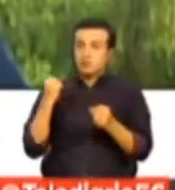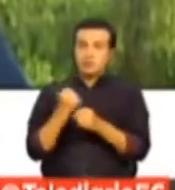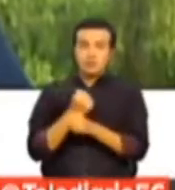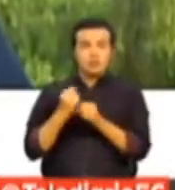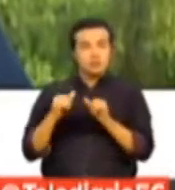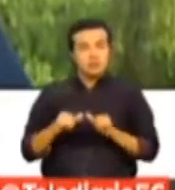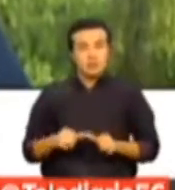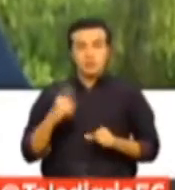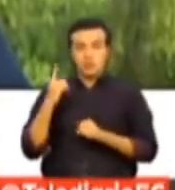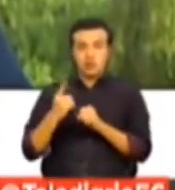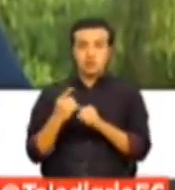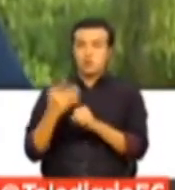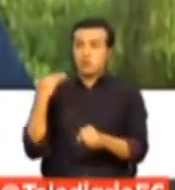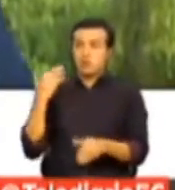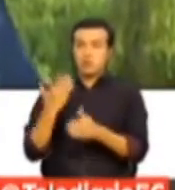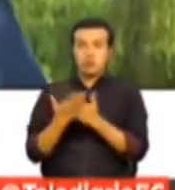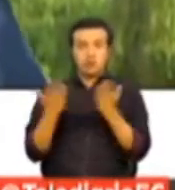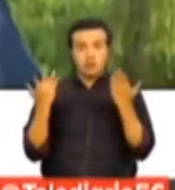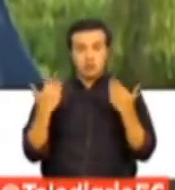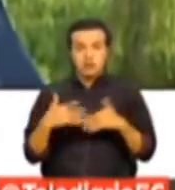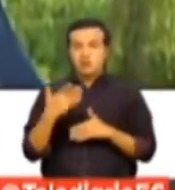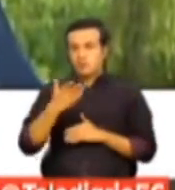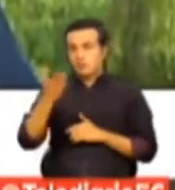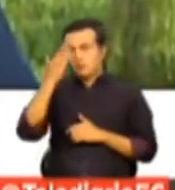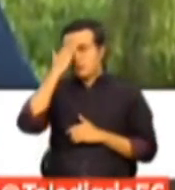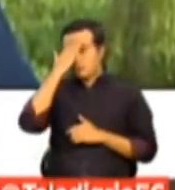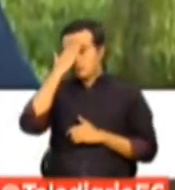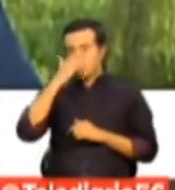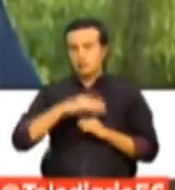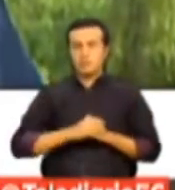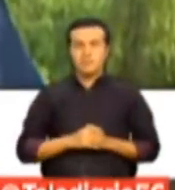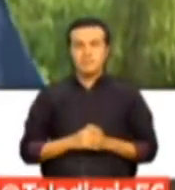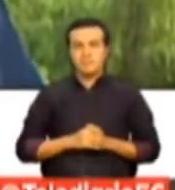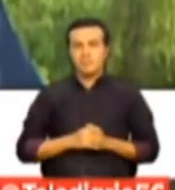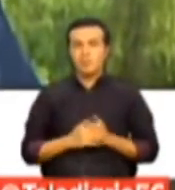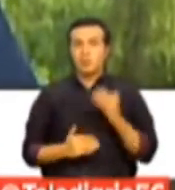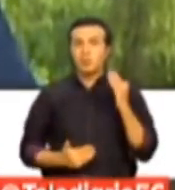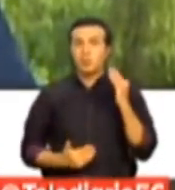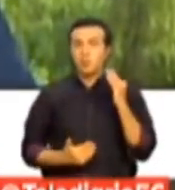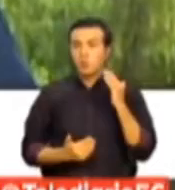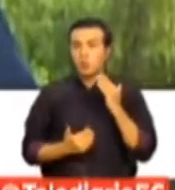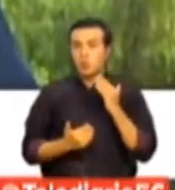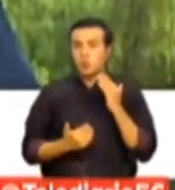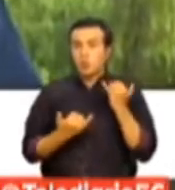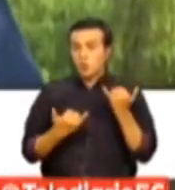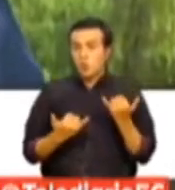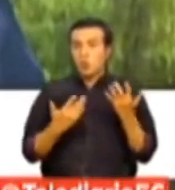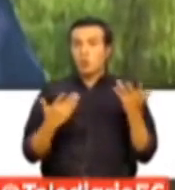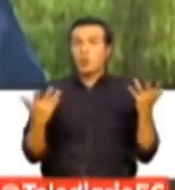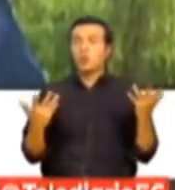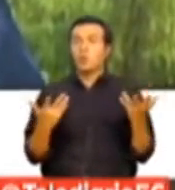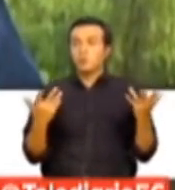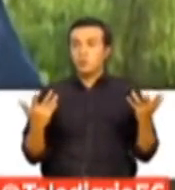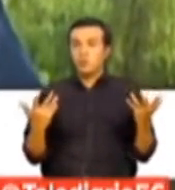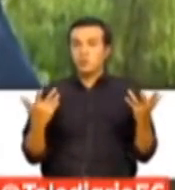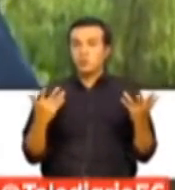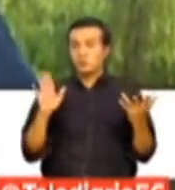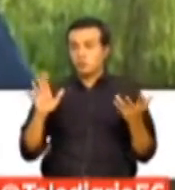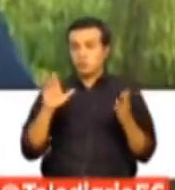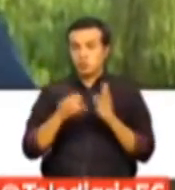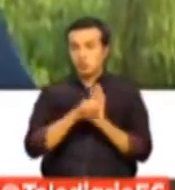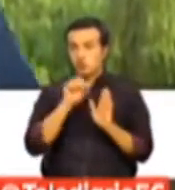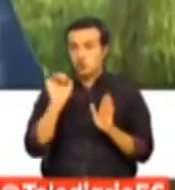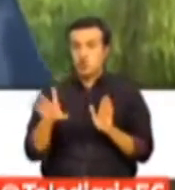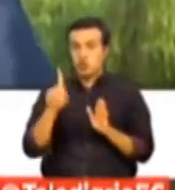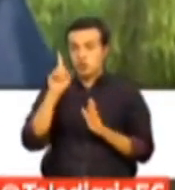venimos haciendo desde el año pasado. Como tú ya lo comentaste anteriormente, esta nueva metodología, que es que sobre todo tú dones